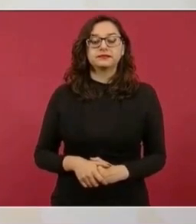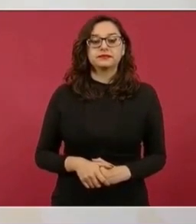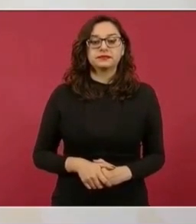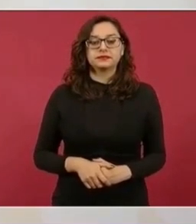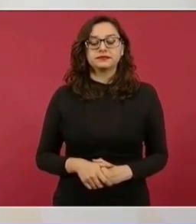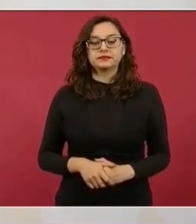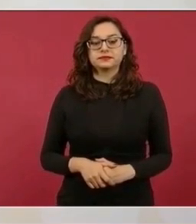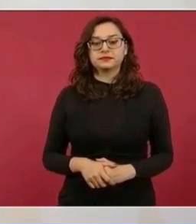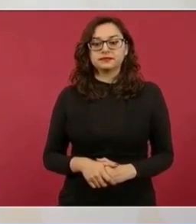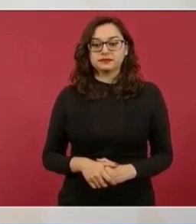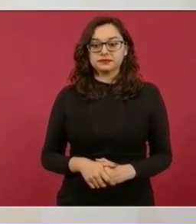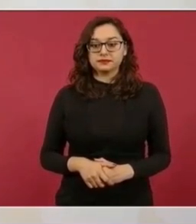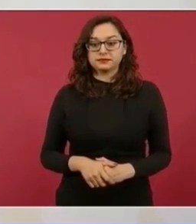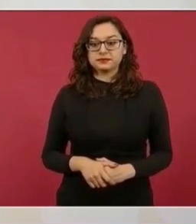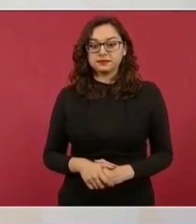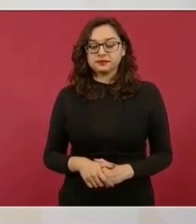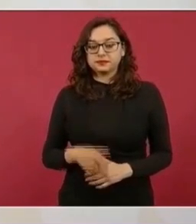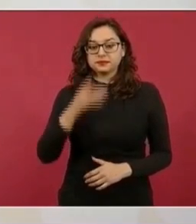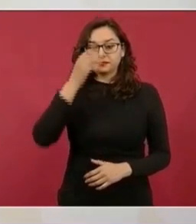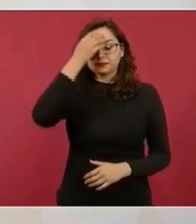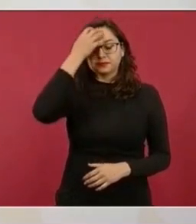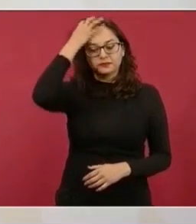¿Cómo se llama? Ramos,